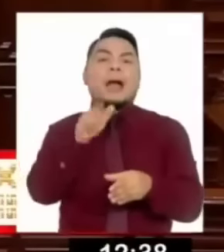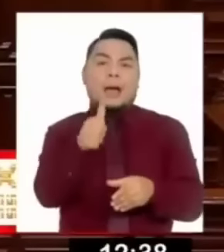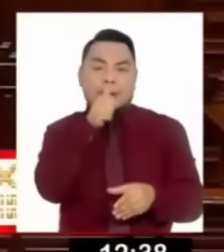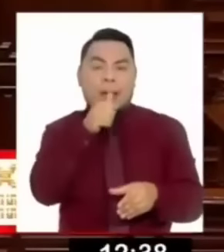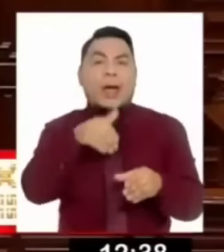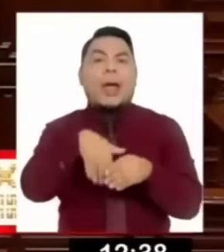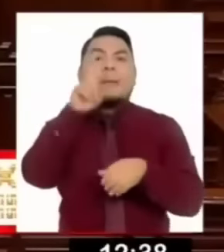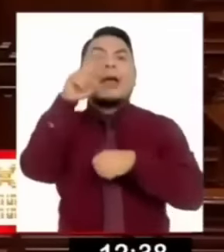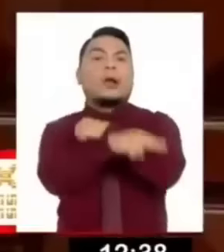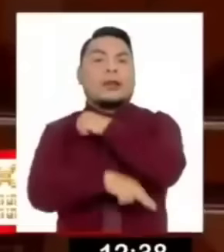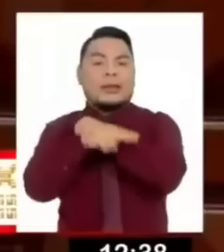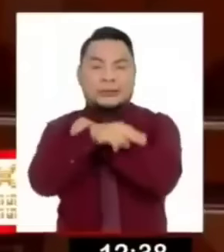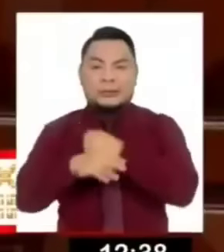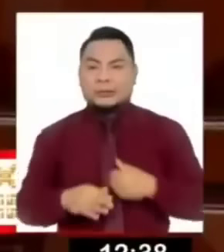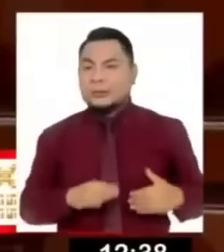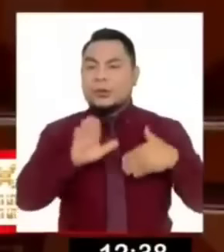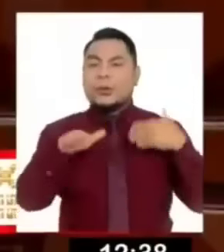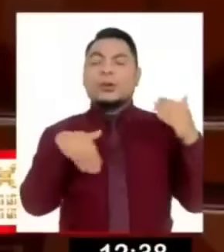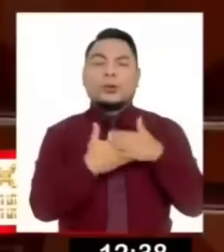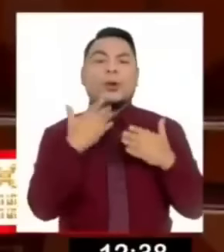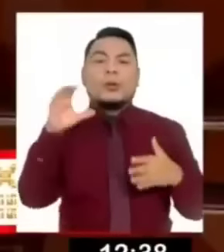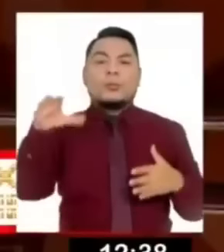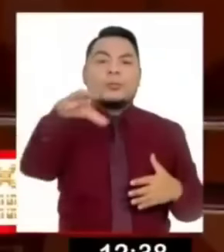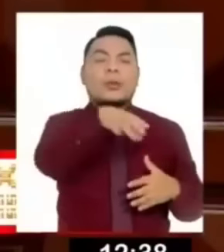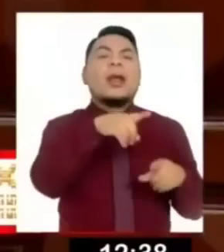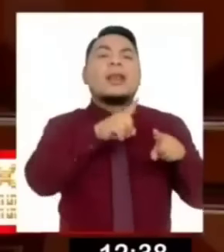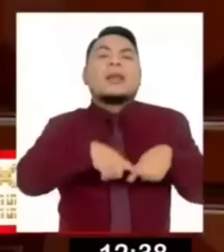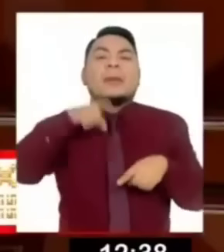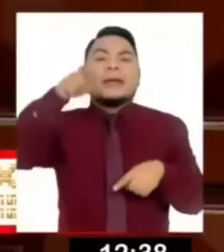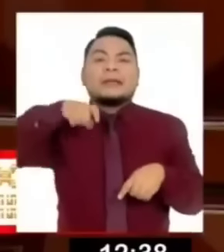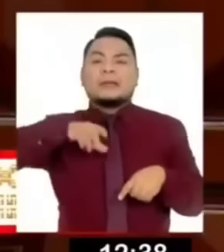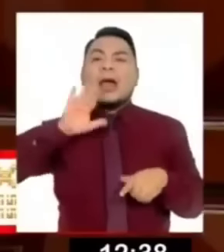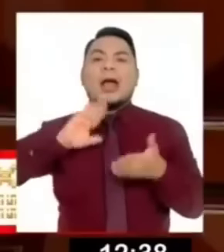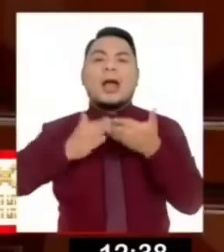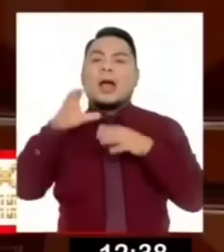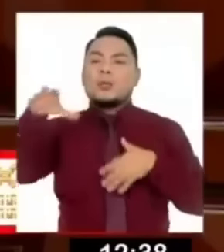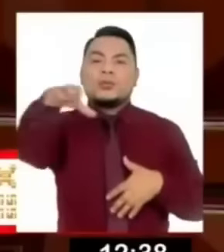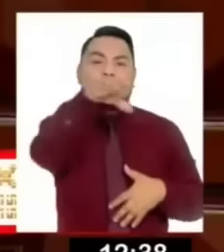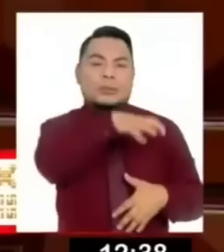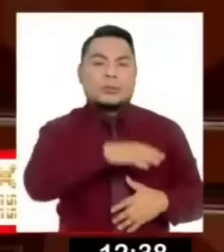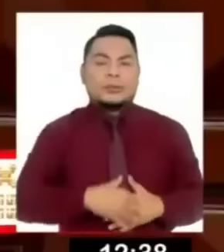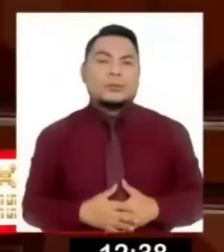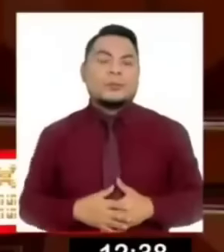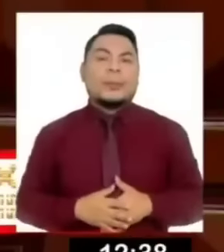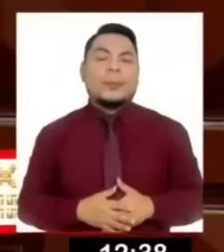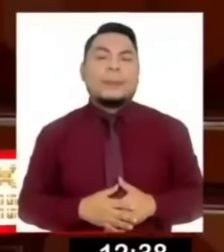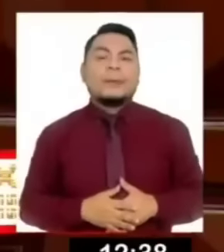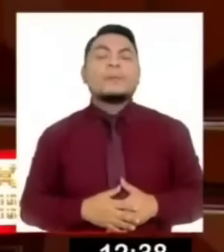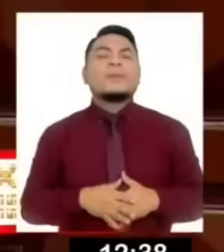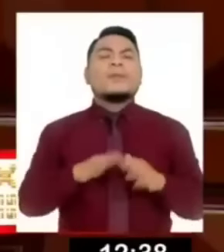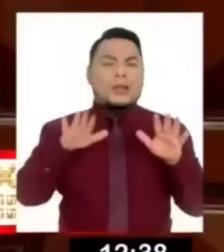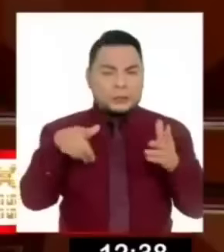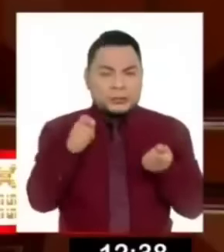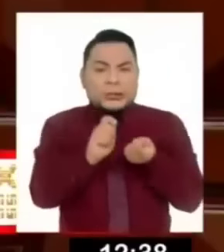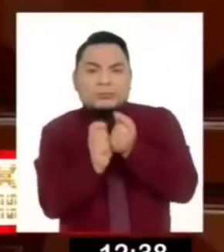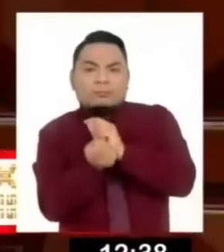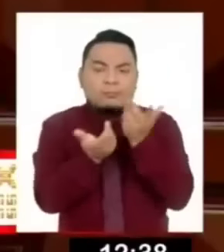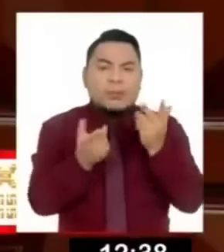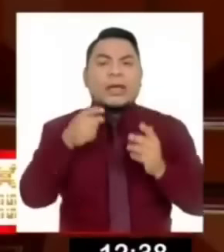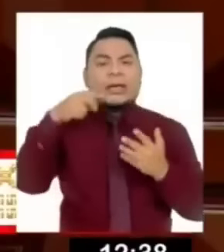de la Nación, con topes diferenciados según el requerimiento de cada rubro y sector. Flexibilizaremos